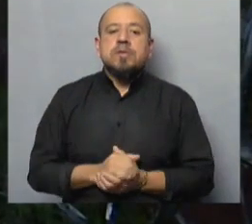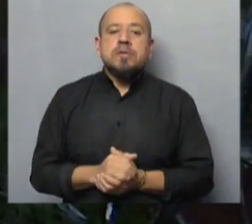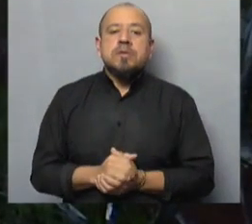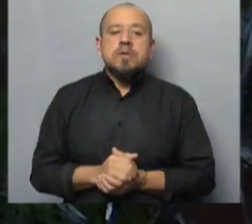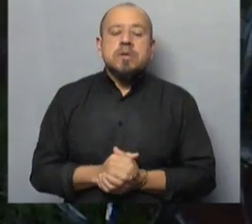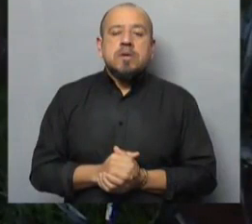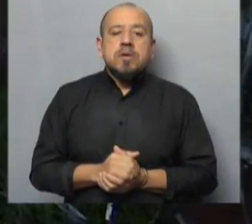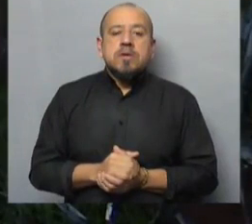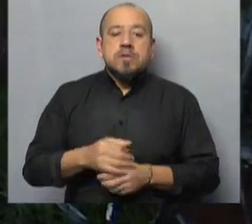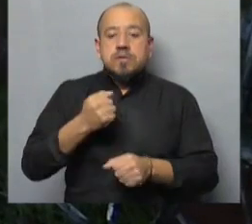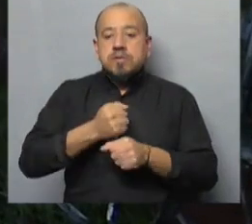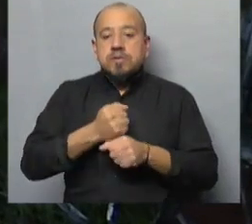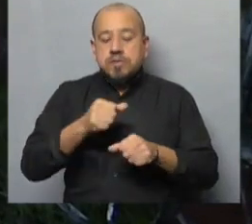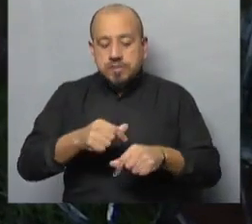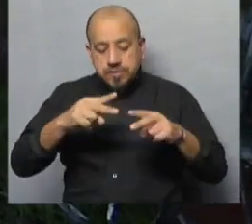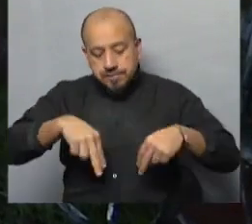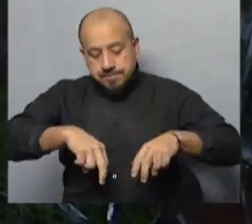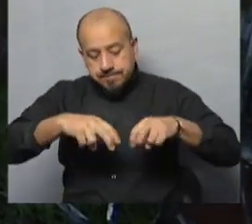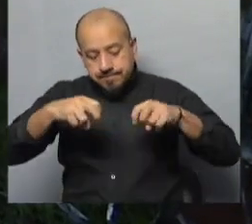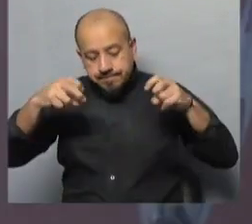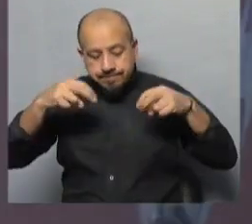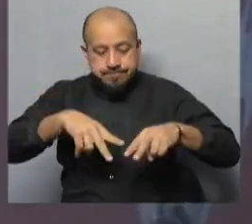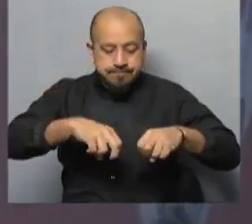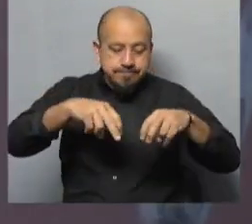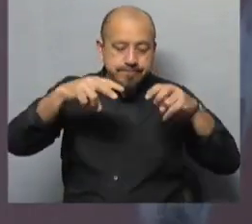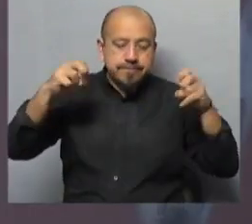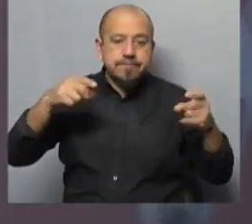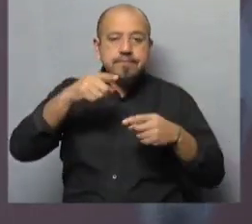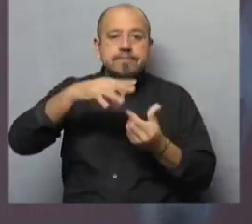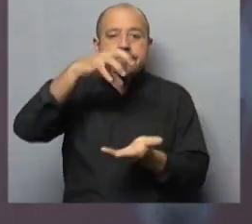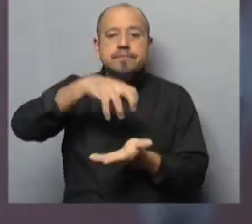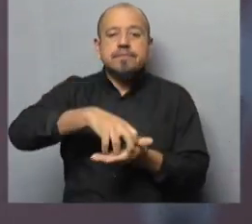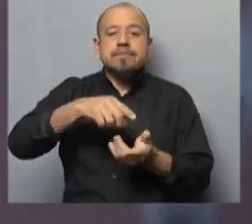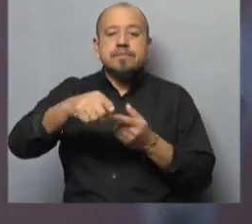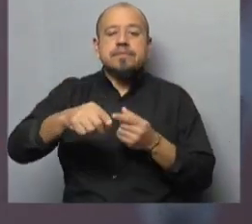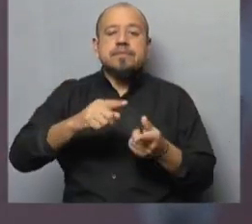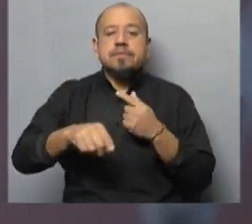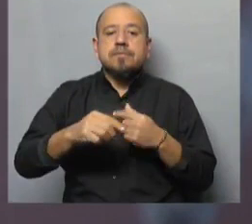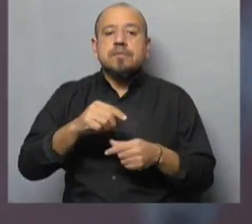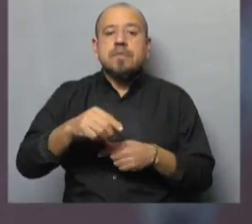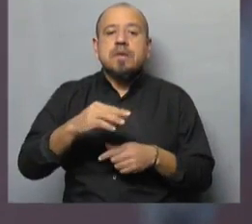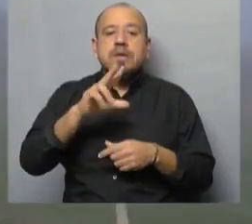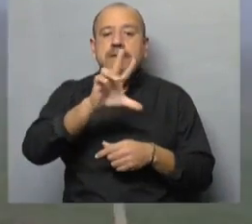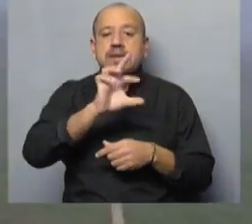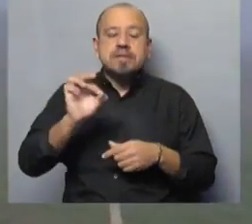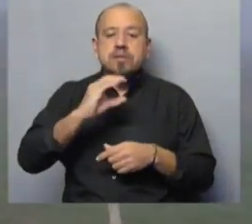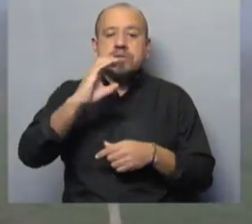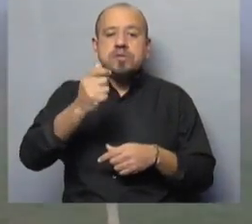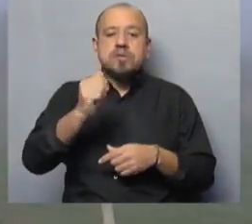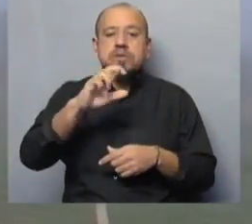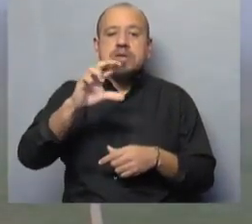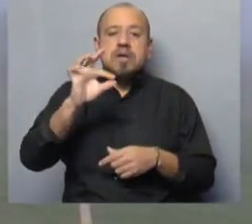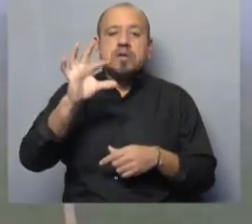y los trabajos en ese predio ubicado en los fondos del centro de detención y tortura clandestino conocido como 300 carlos